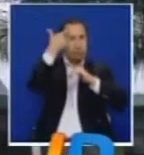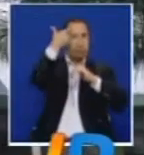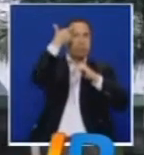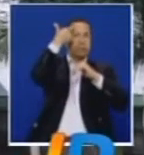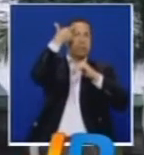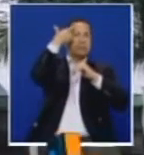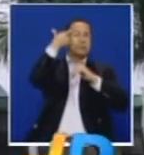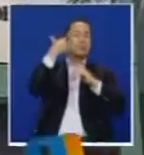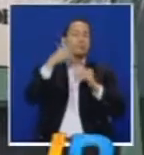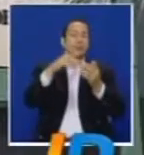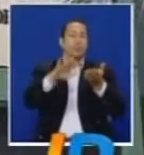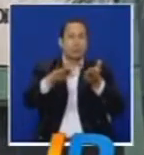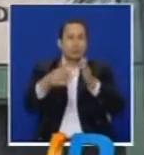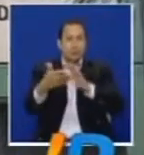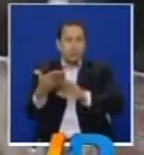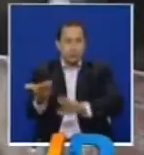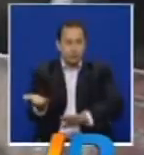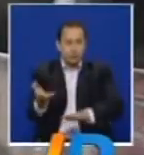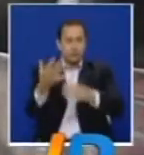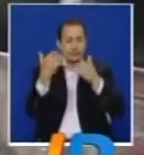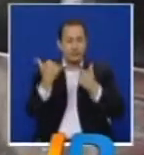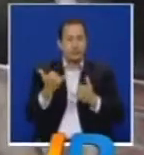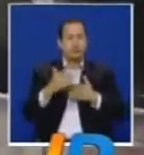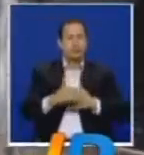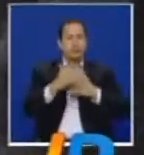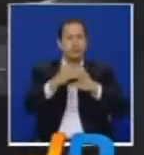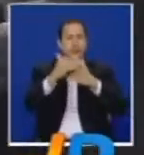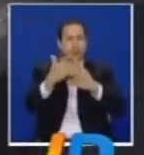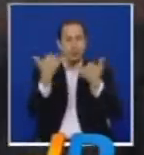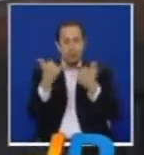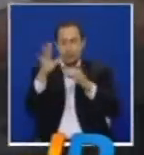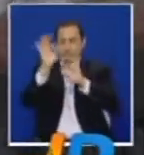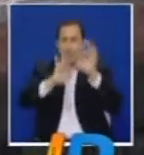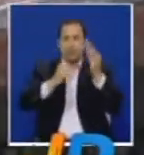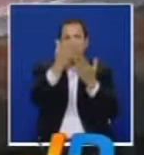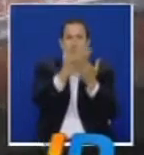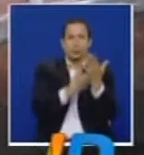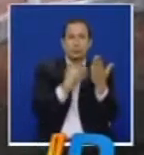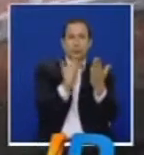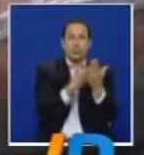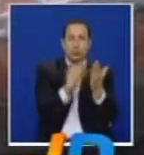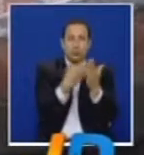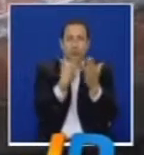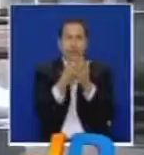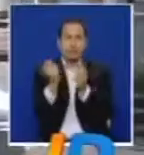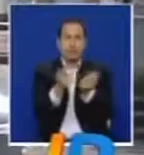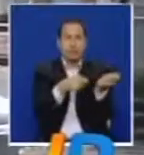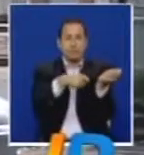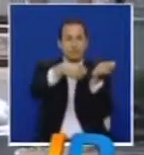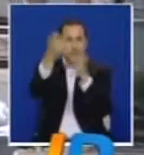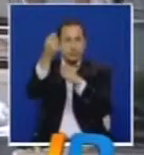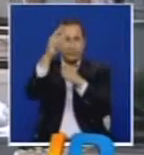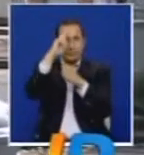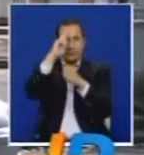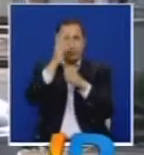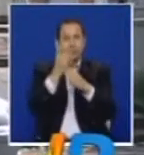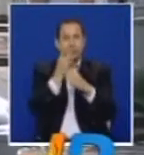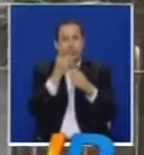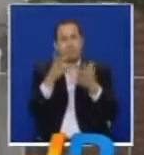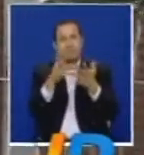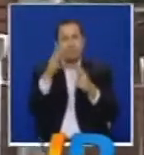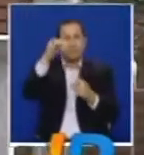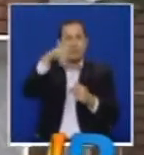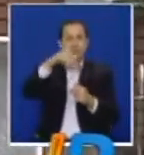misioneros. En este momento estamos en el proceso de la repatriación del cuerpo, donde durante esta semana, tipo martes, miércoles,